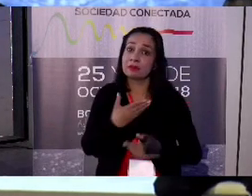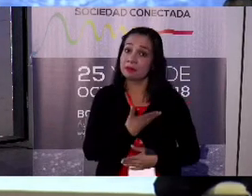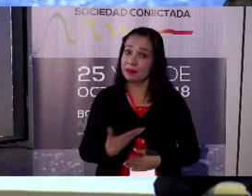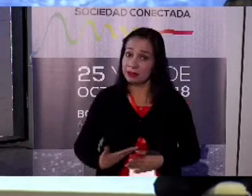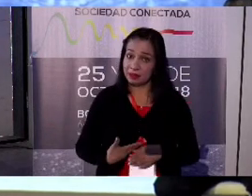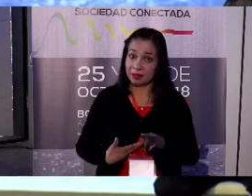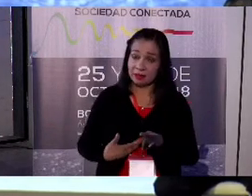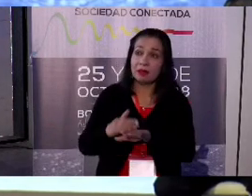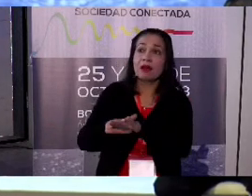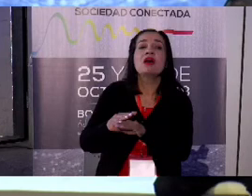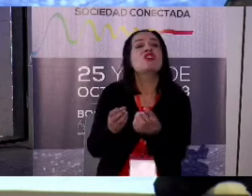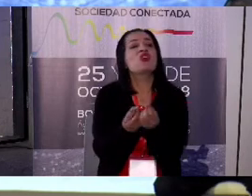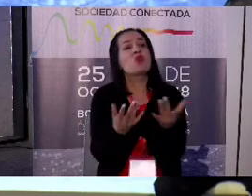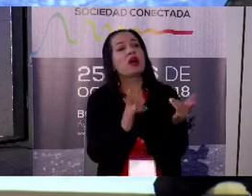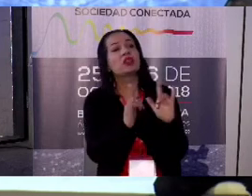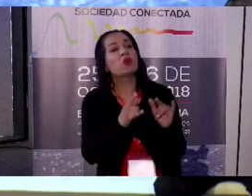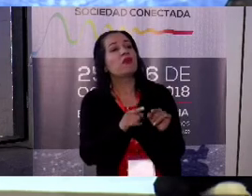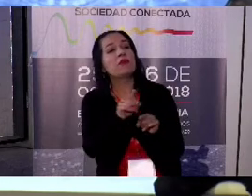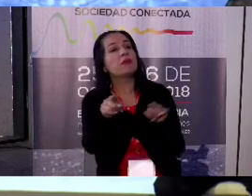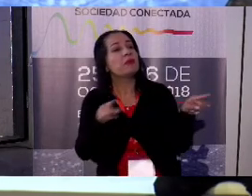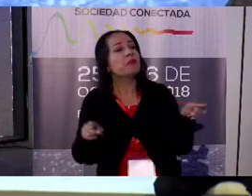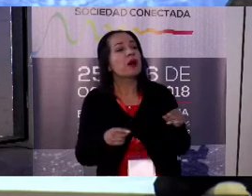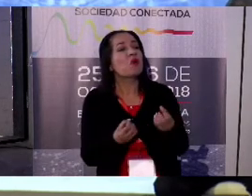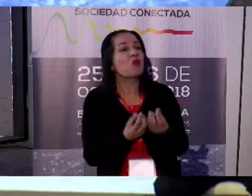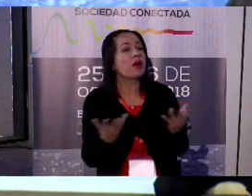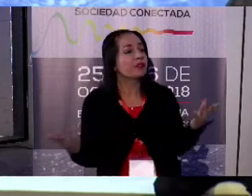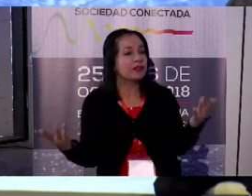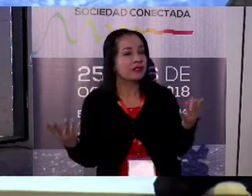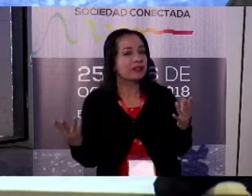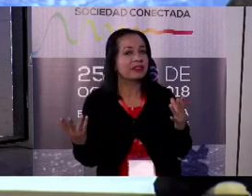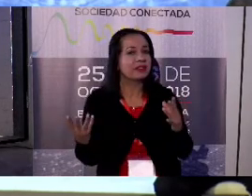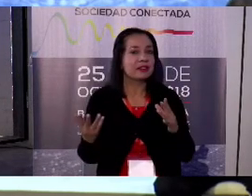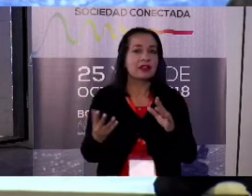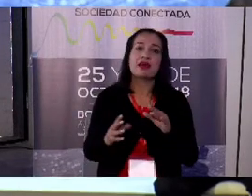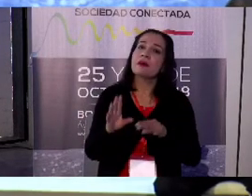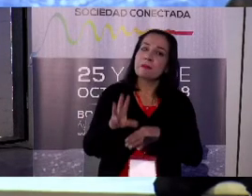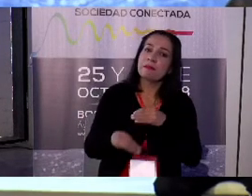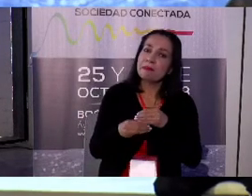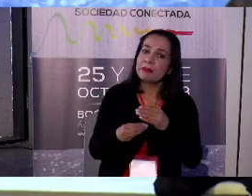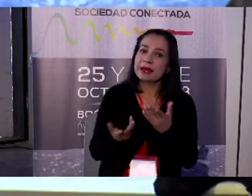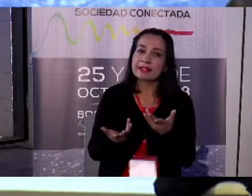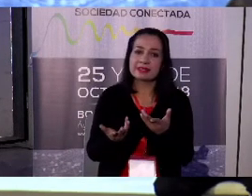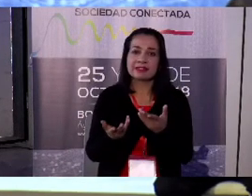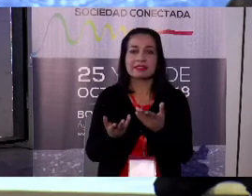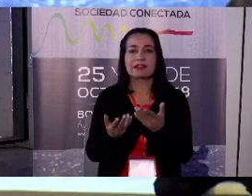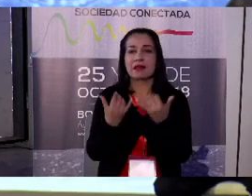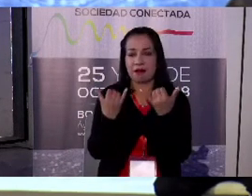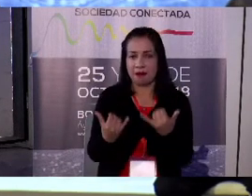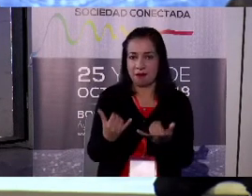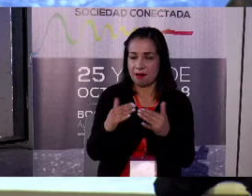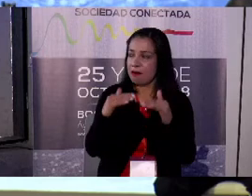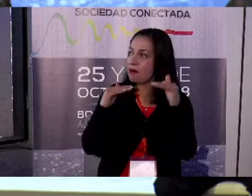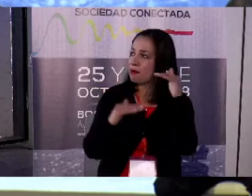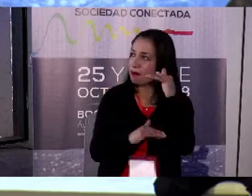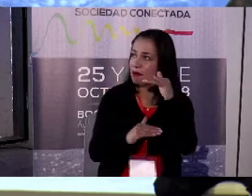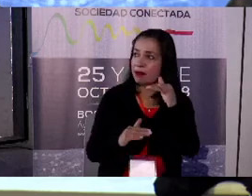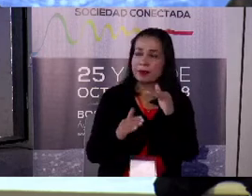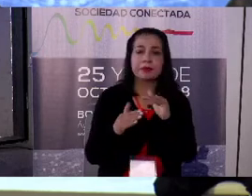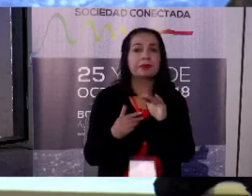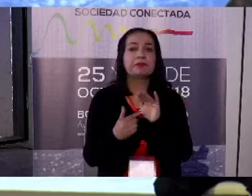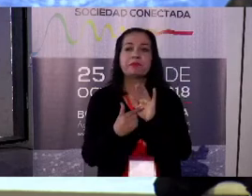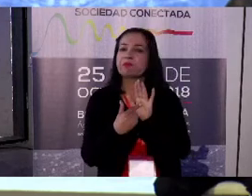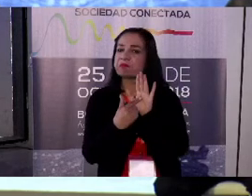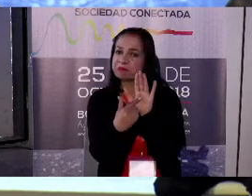puntos de WiFi usted va a instalar eh la otro la otra parte que Tenemos aquí abajo para ayudar a los